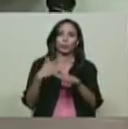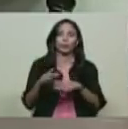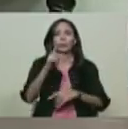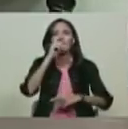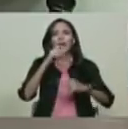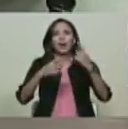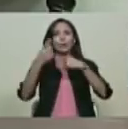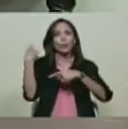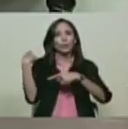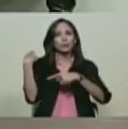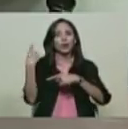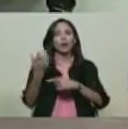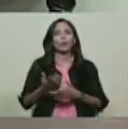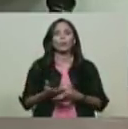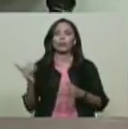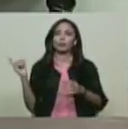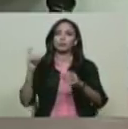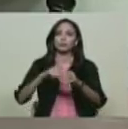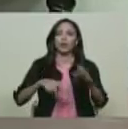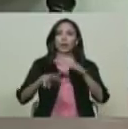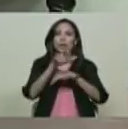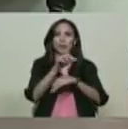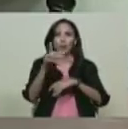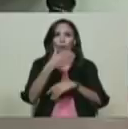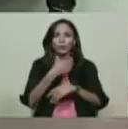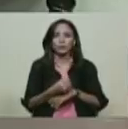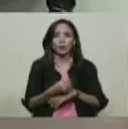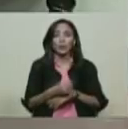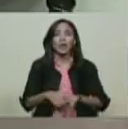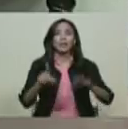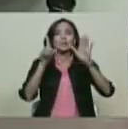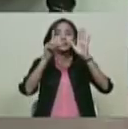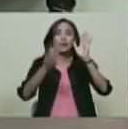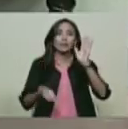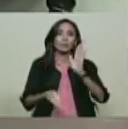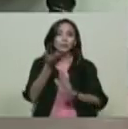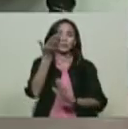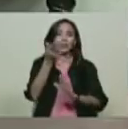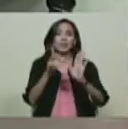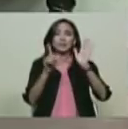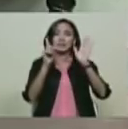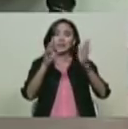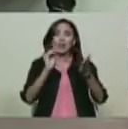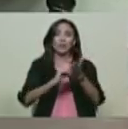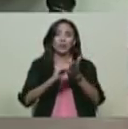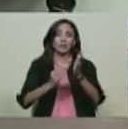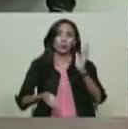le di, incluyendo el aumento del 31 de diciembre, 6 aumentos. Y así voy a estar